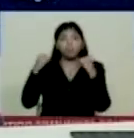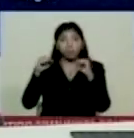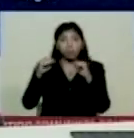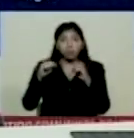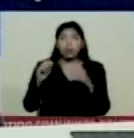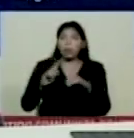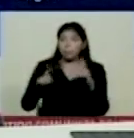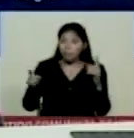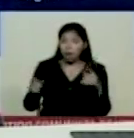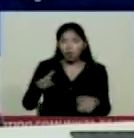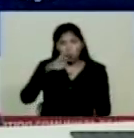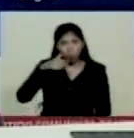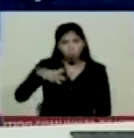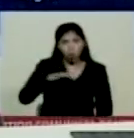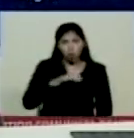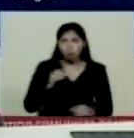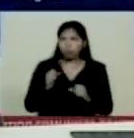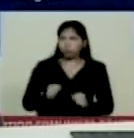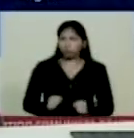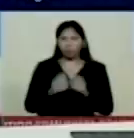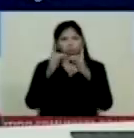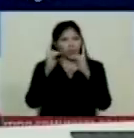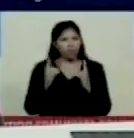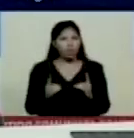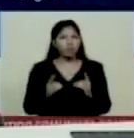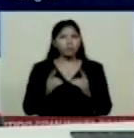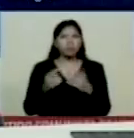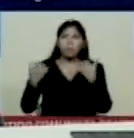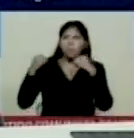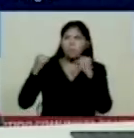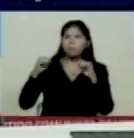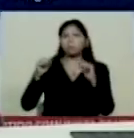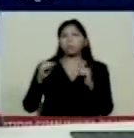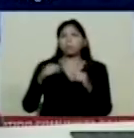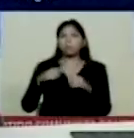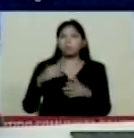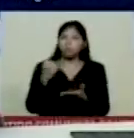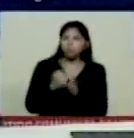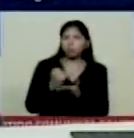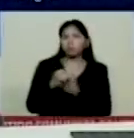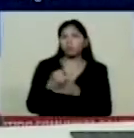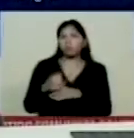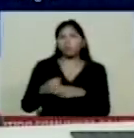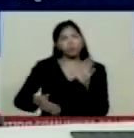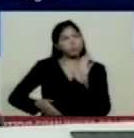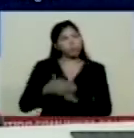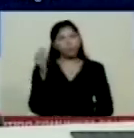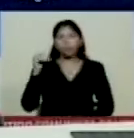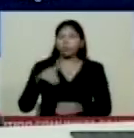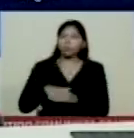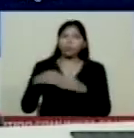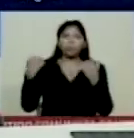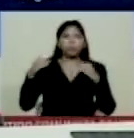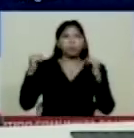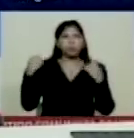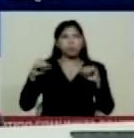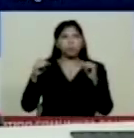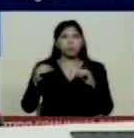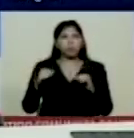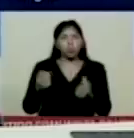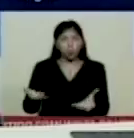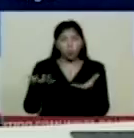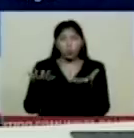ganas que tenía el pueblo de Venezuela de hablar a través de las máquinas de votación, que salió al simulacro, por millones de